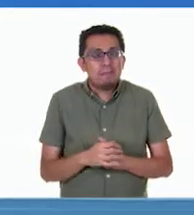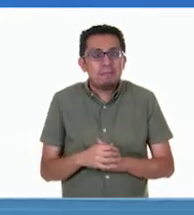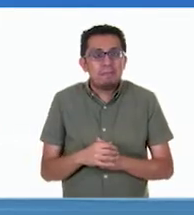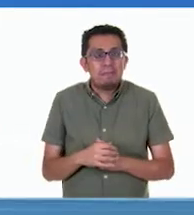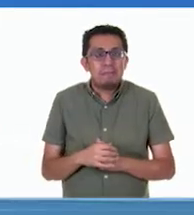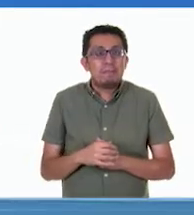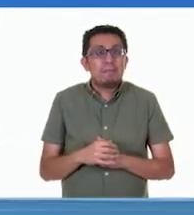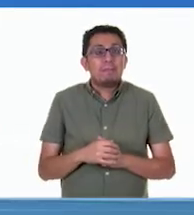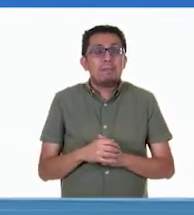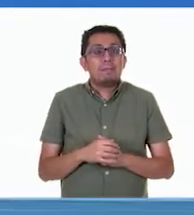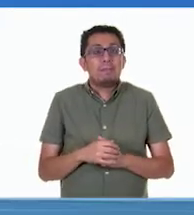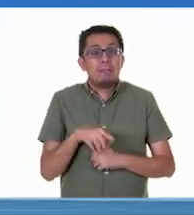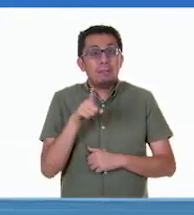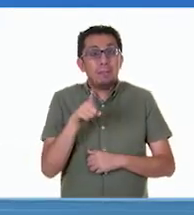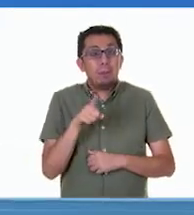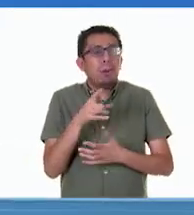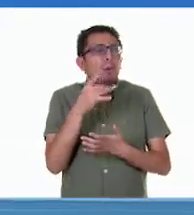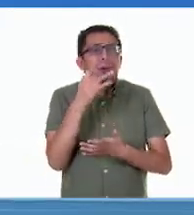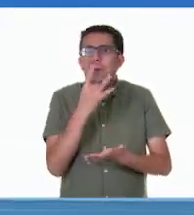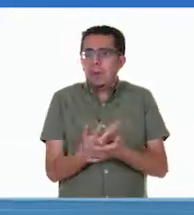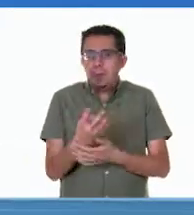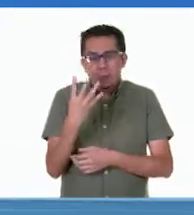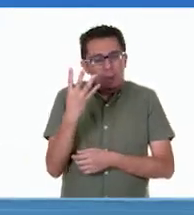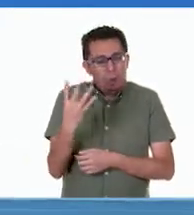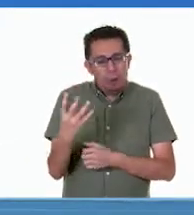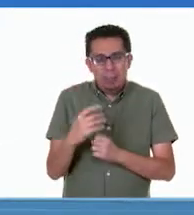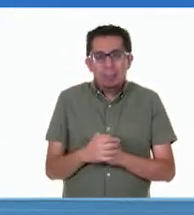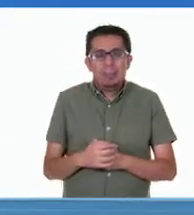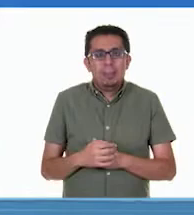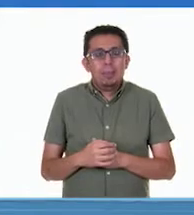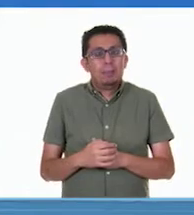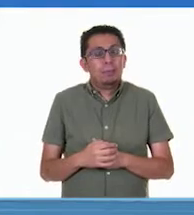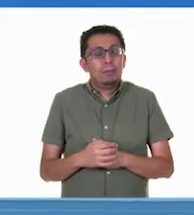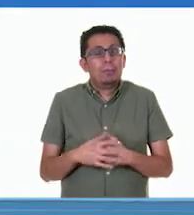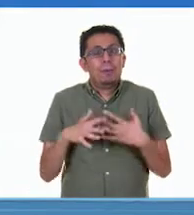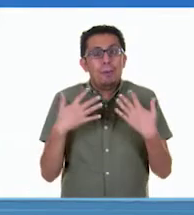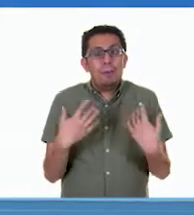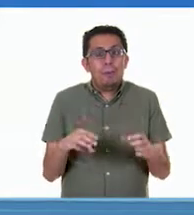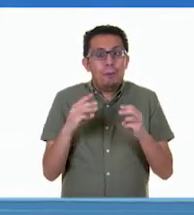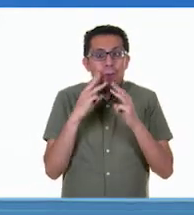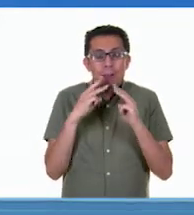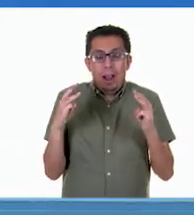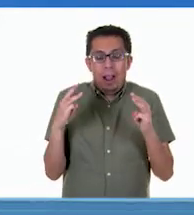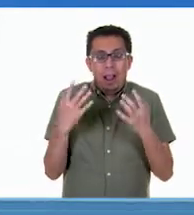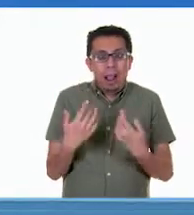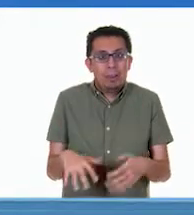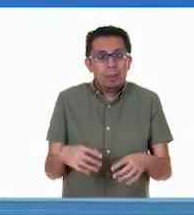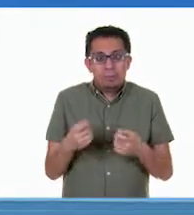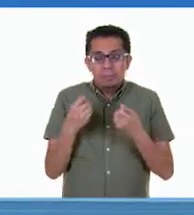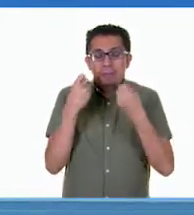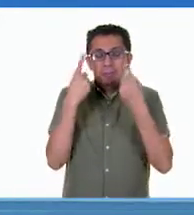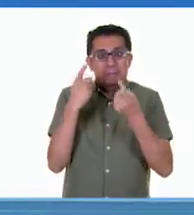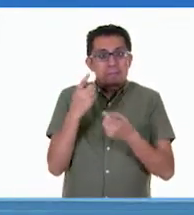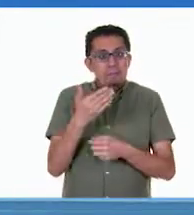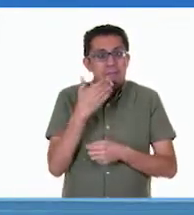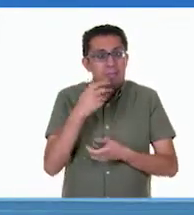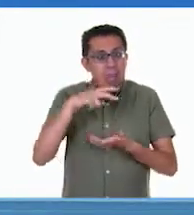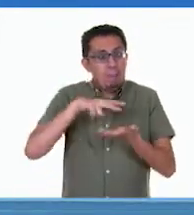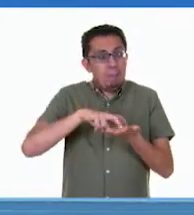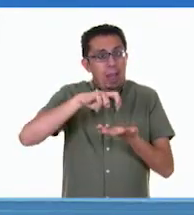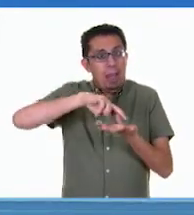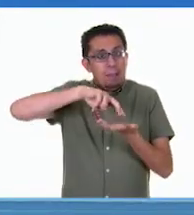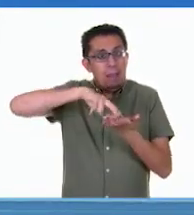¡Don! ¡Diste solo 4 saltos! ¡Eso es increíble! ¡Me sorprendiste muchísimo! ¡Eres muy bueno para saltar,